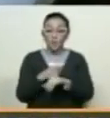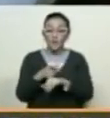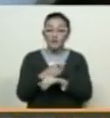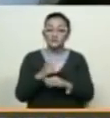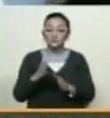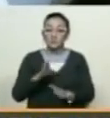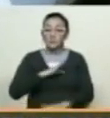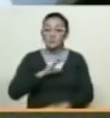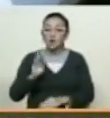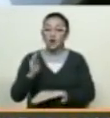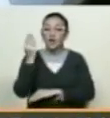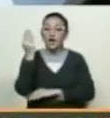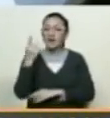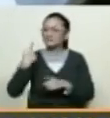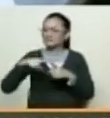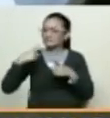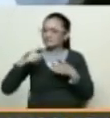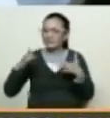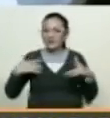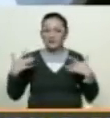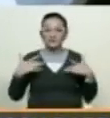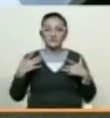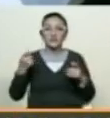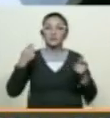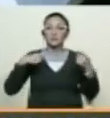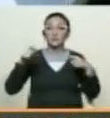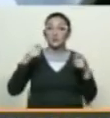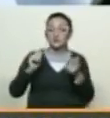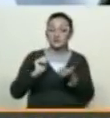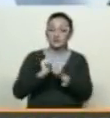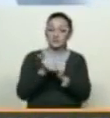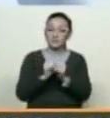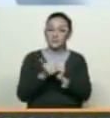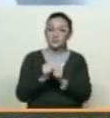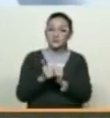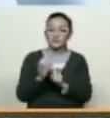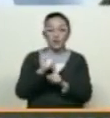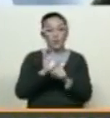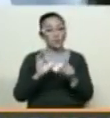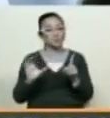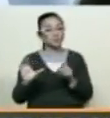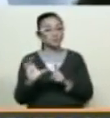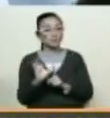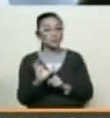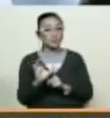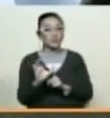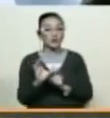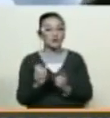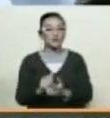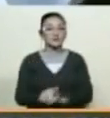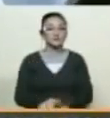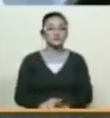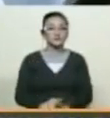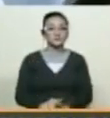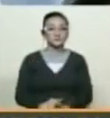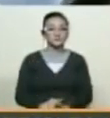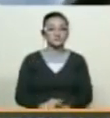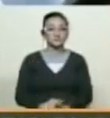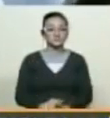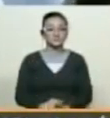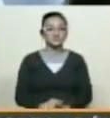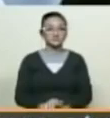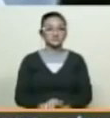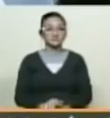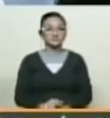desarrollando una gama de actividades tanto turísticas, deportivas, culturales, tomando en cuenta de que, bueno,